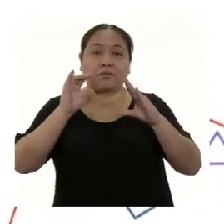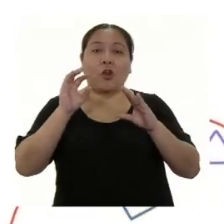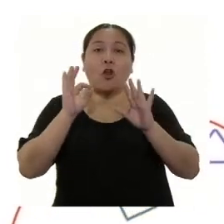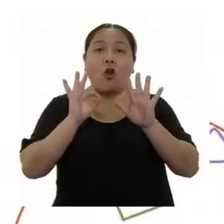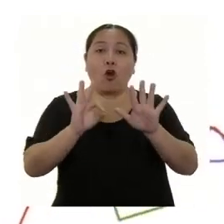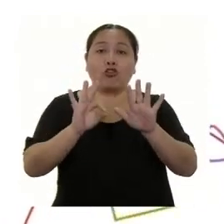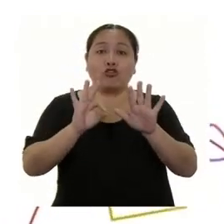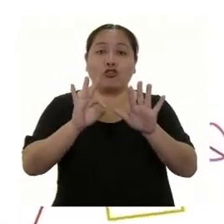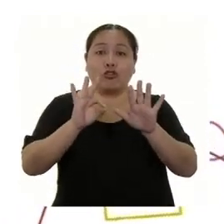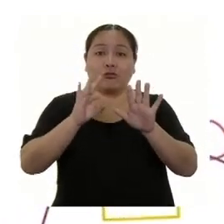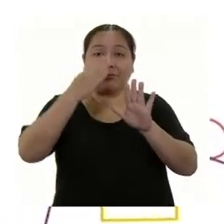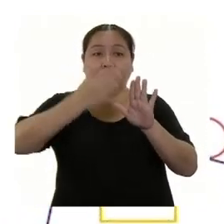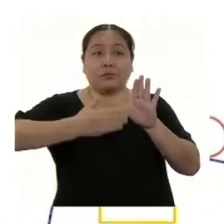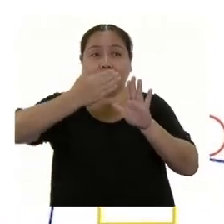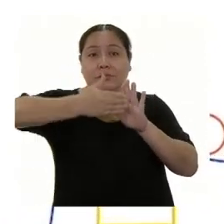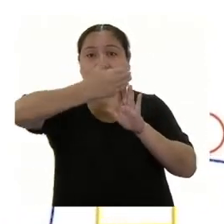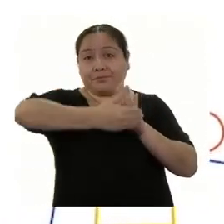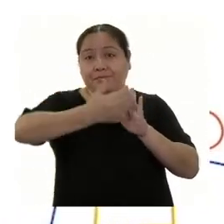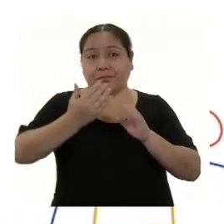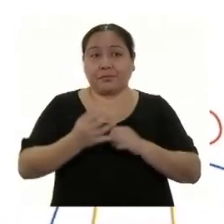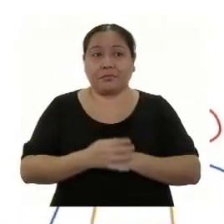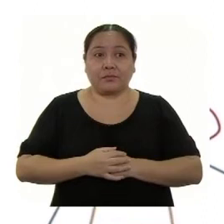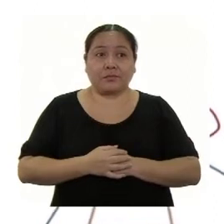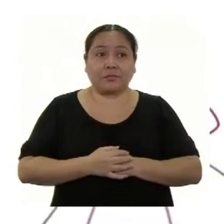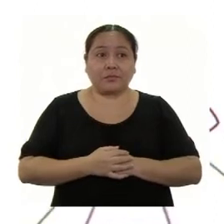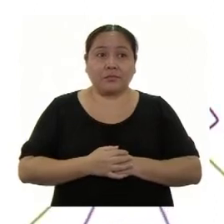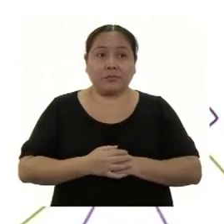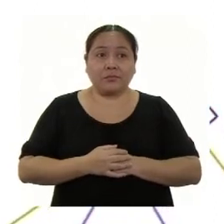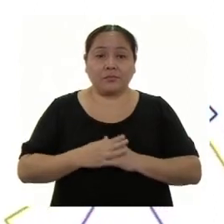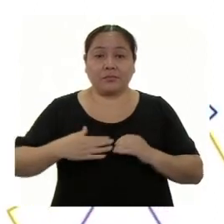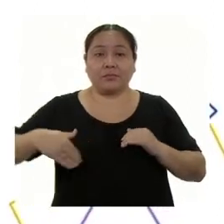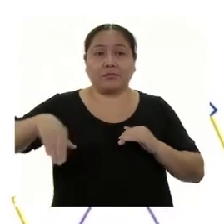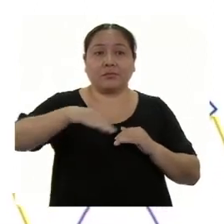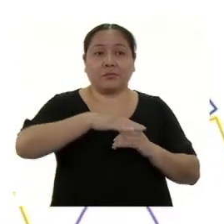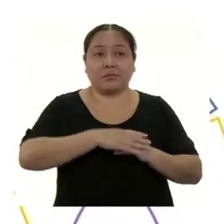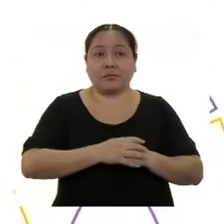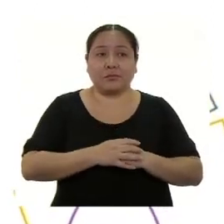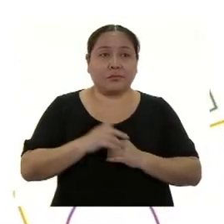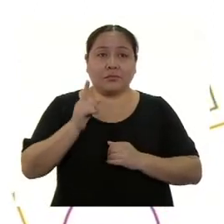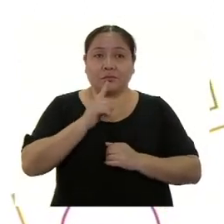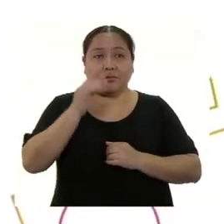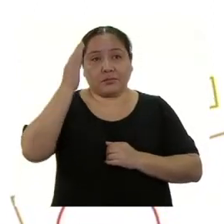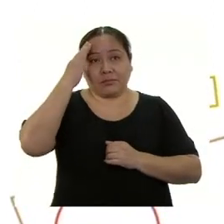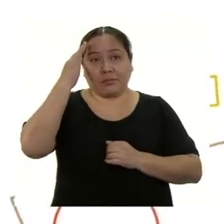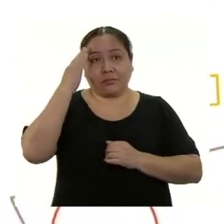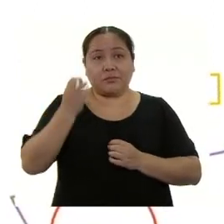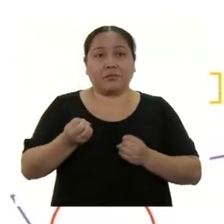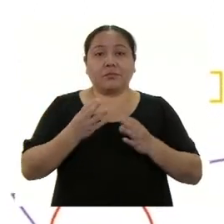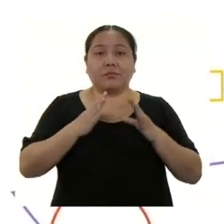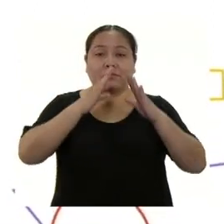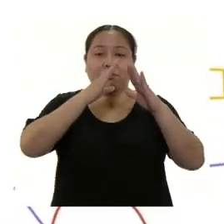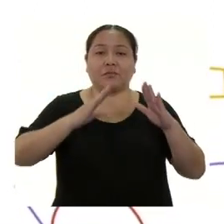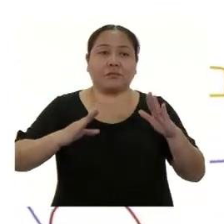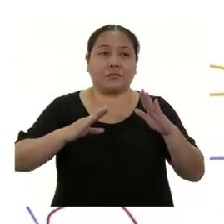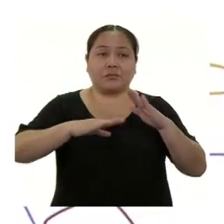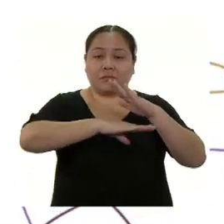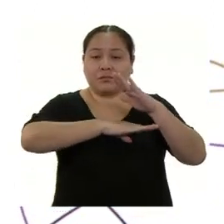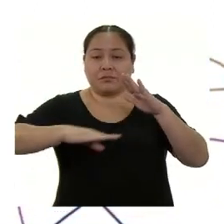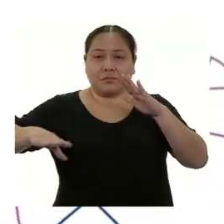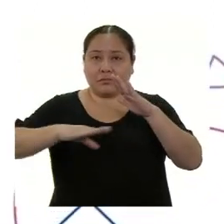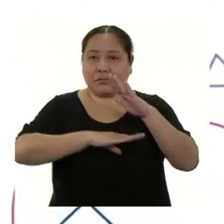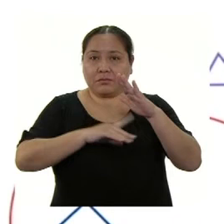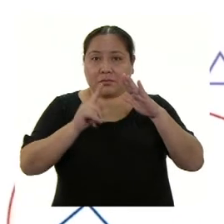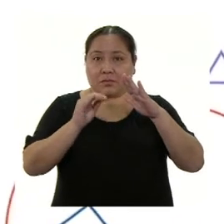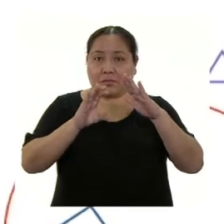cuya base es un polígono regular. En esta ocasión no calcularemos el área del techo, pero lo que